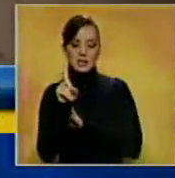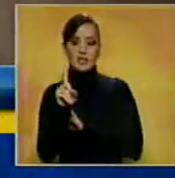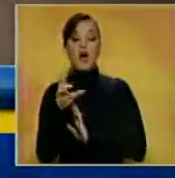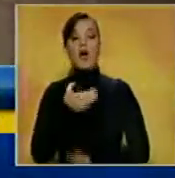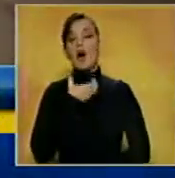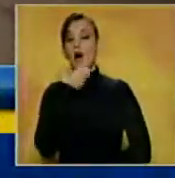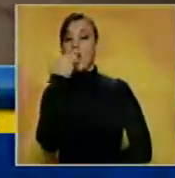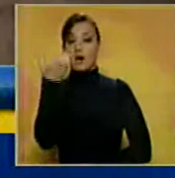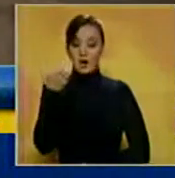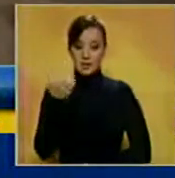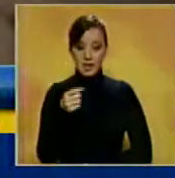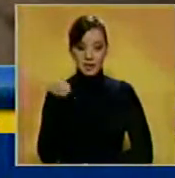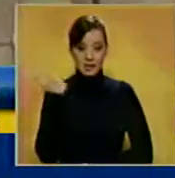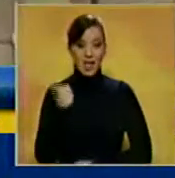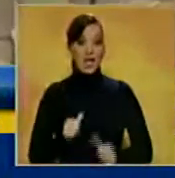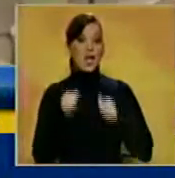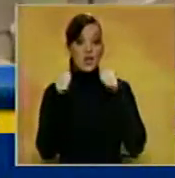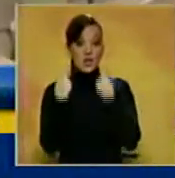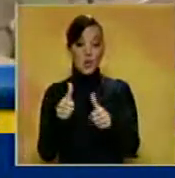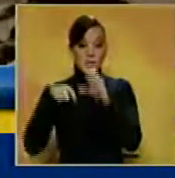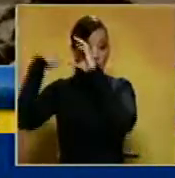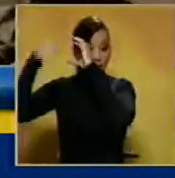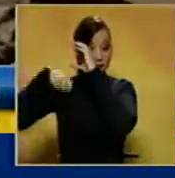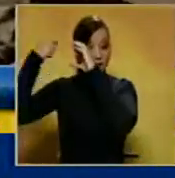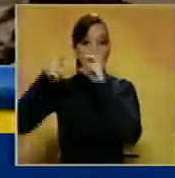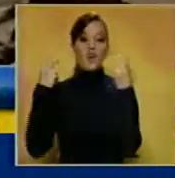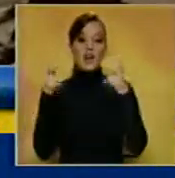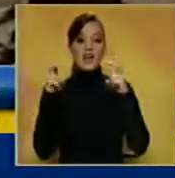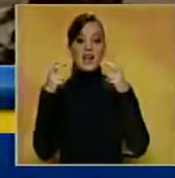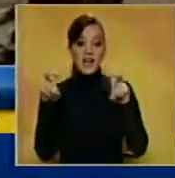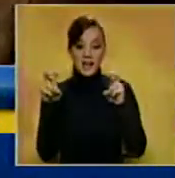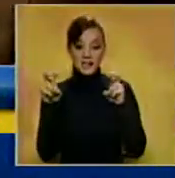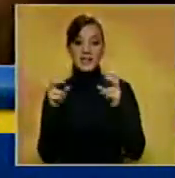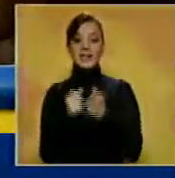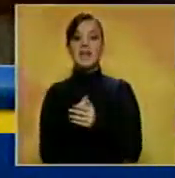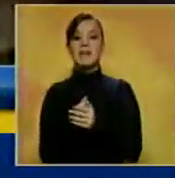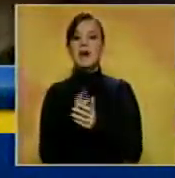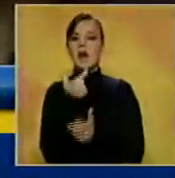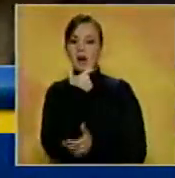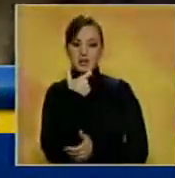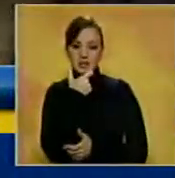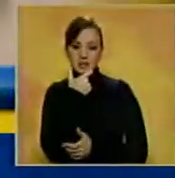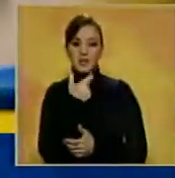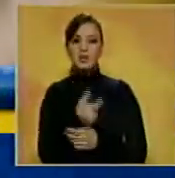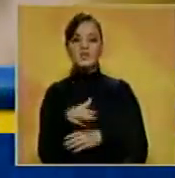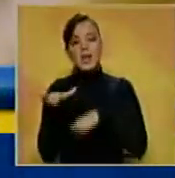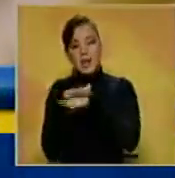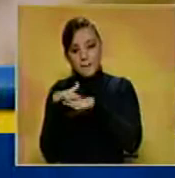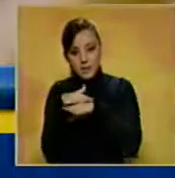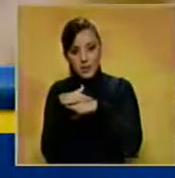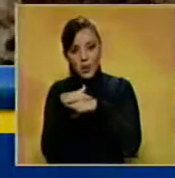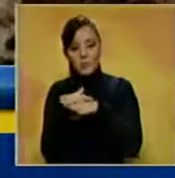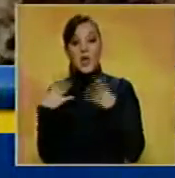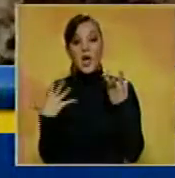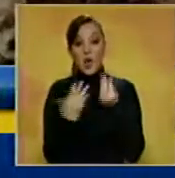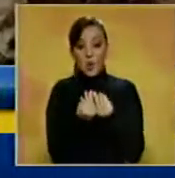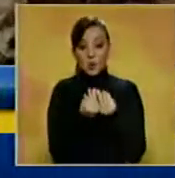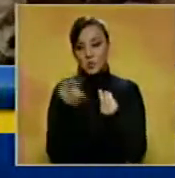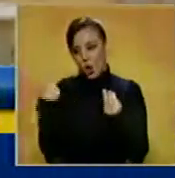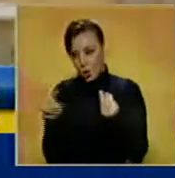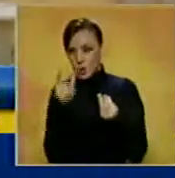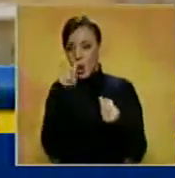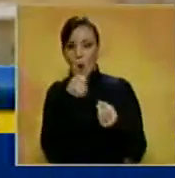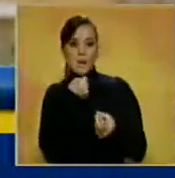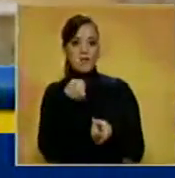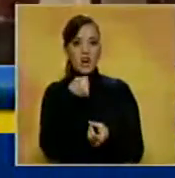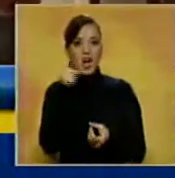Enrique Iglesias comenzó la grabación del tema, la versión en inglés del single El Perdón, junto a Nicky Jam en un set